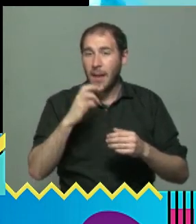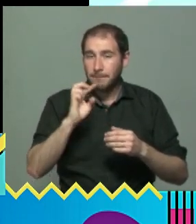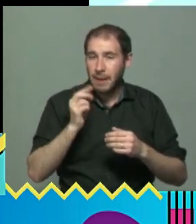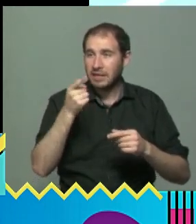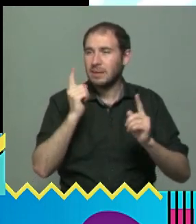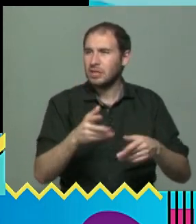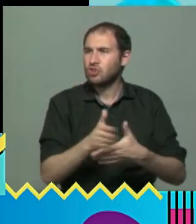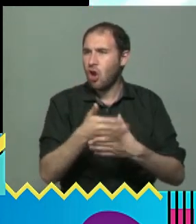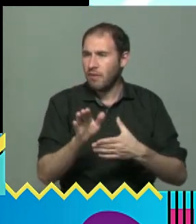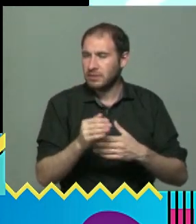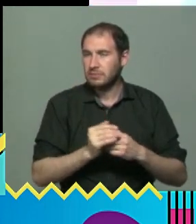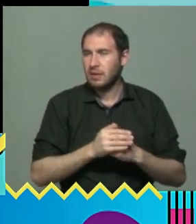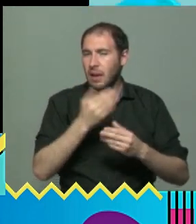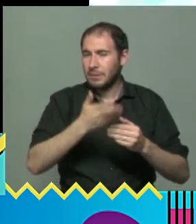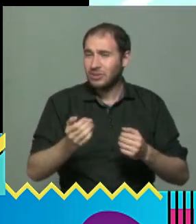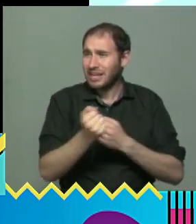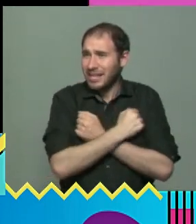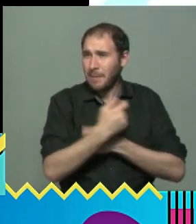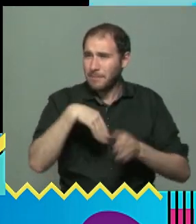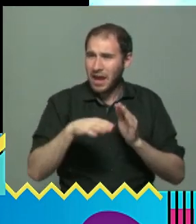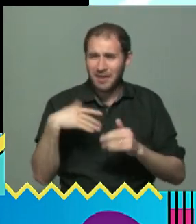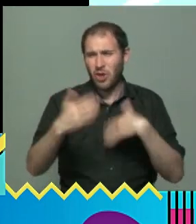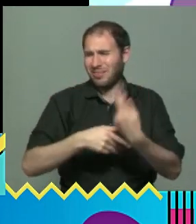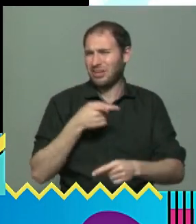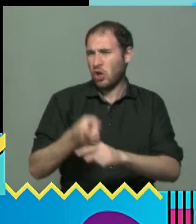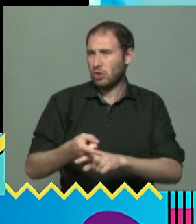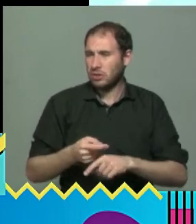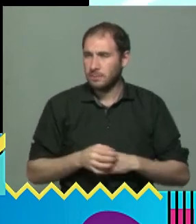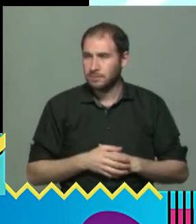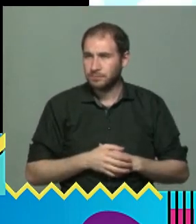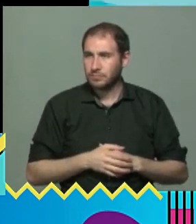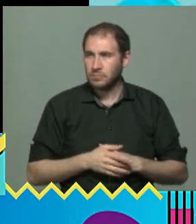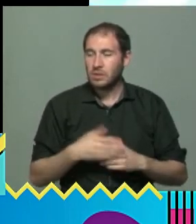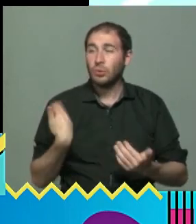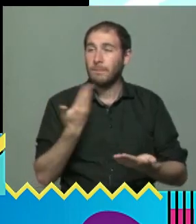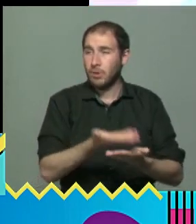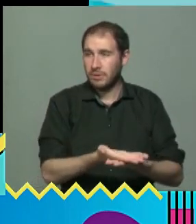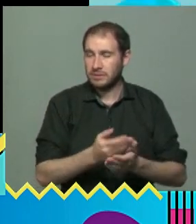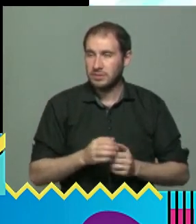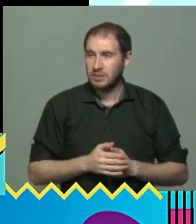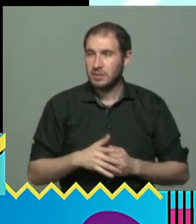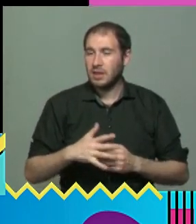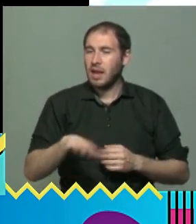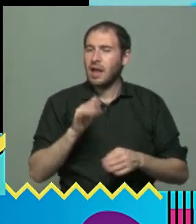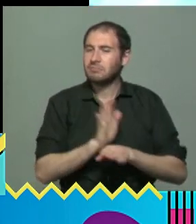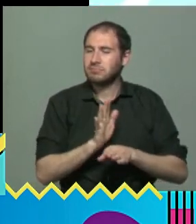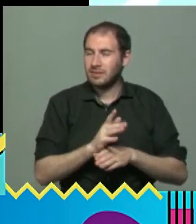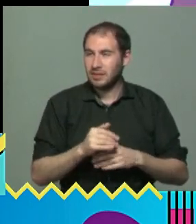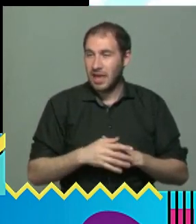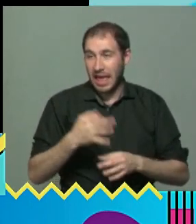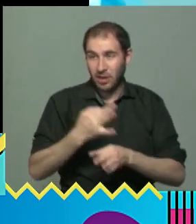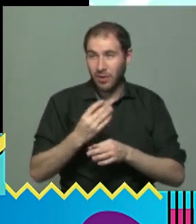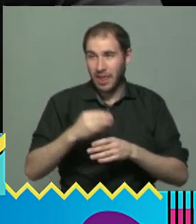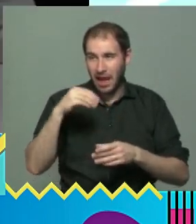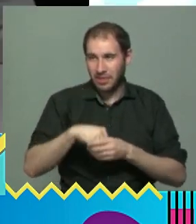sus novias. O sea, las personas a las que más quieren son a las que violentan. Y una de las propuestas que se hacen en este sentido es que desde la